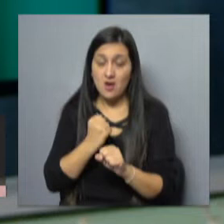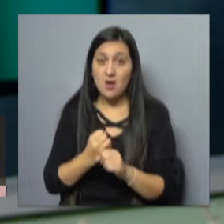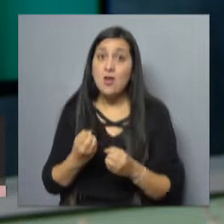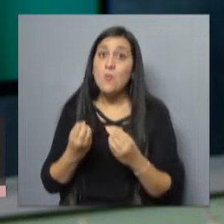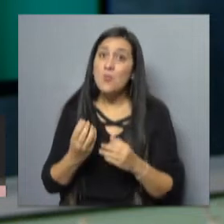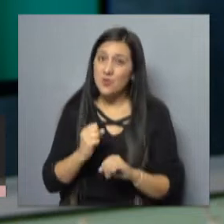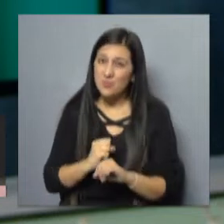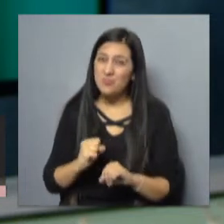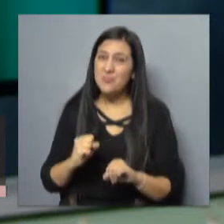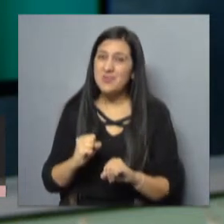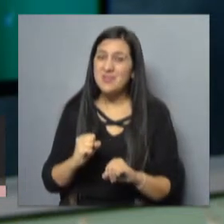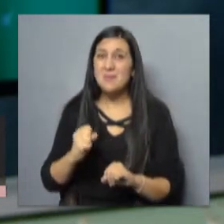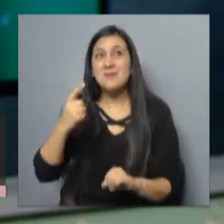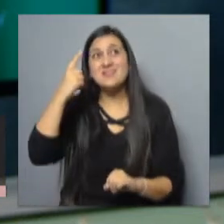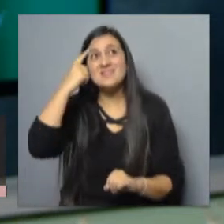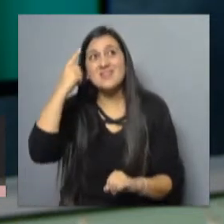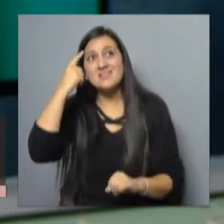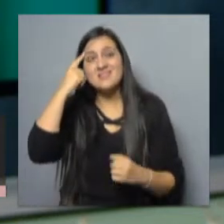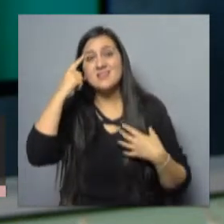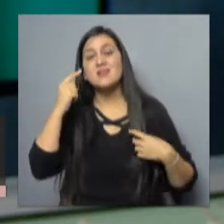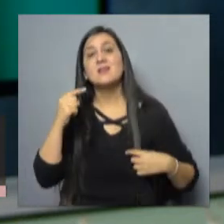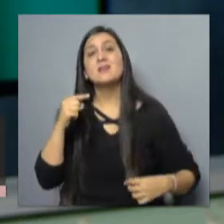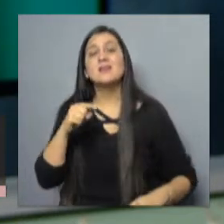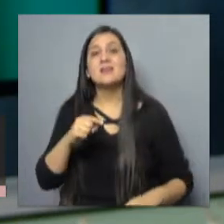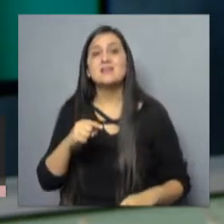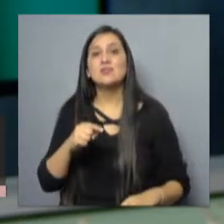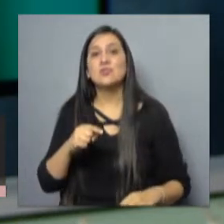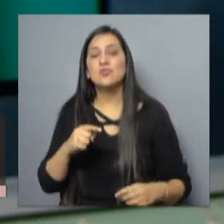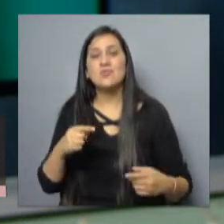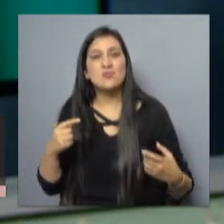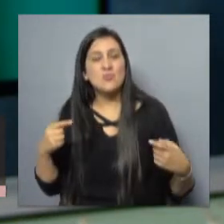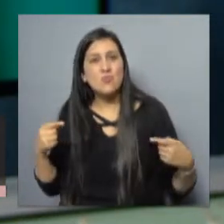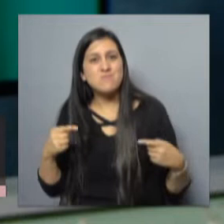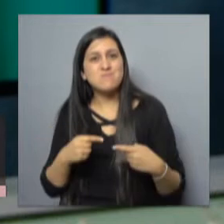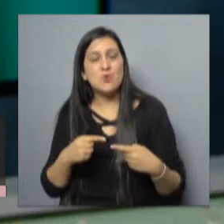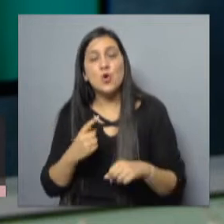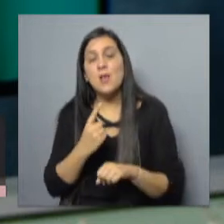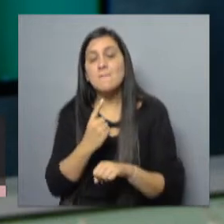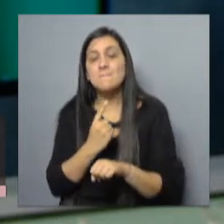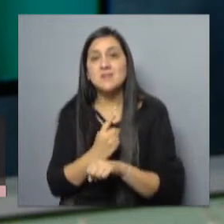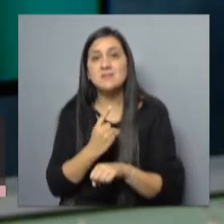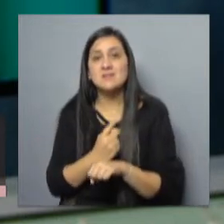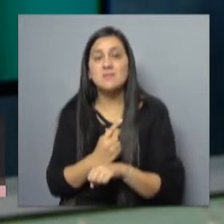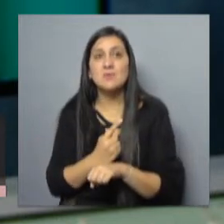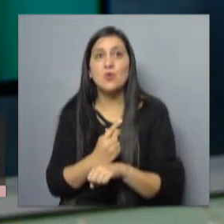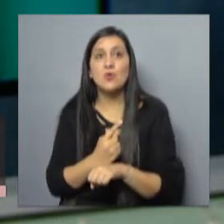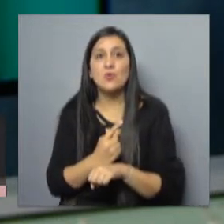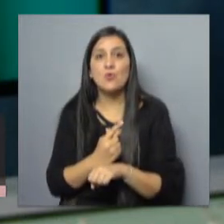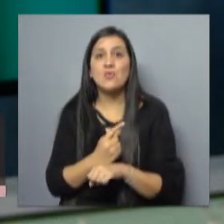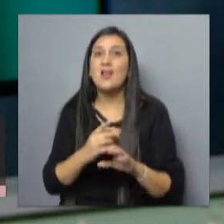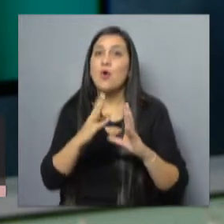puede llegar a considerarse que coli de que entra en colisión con el principio de la